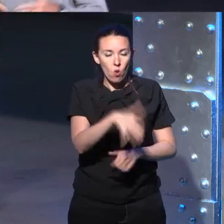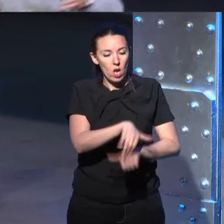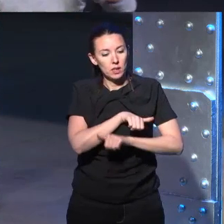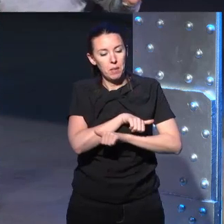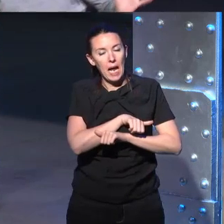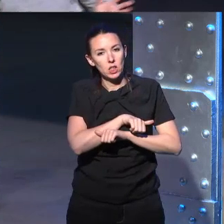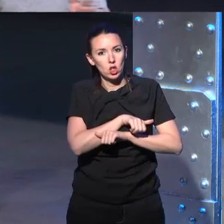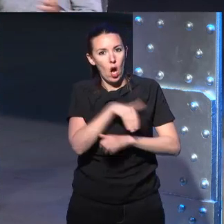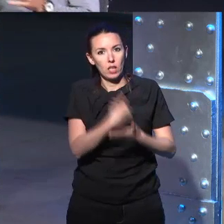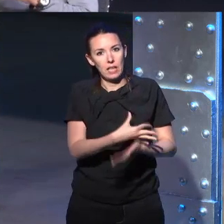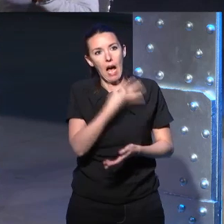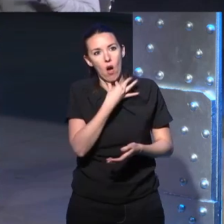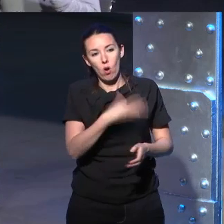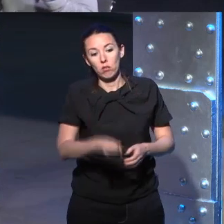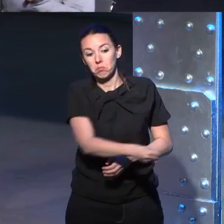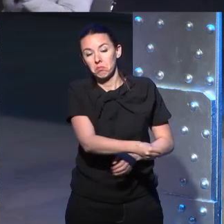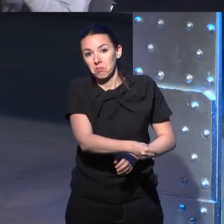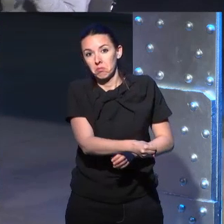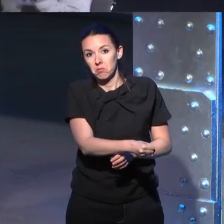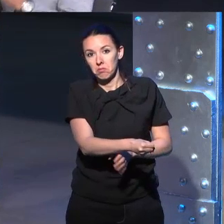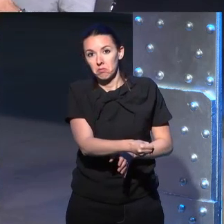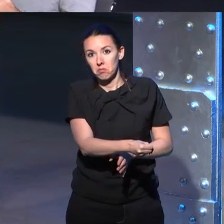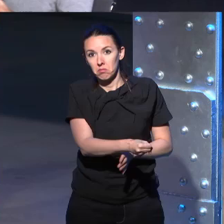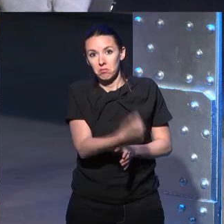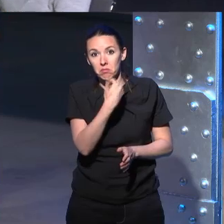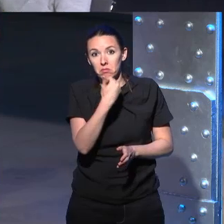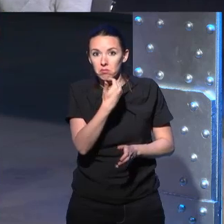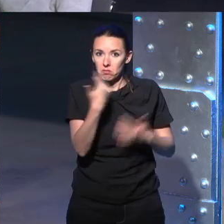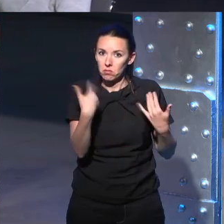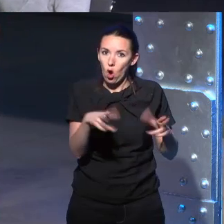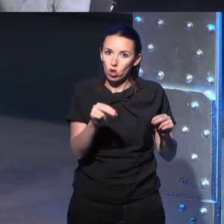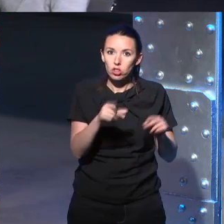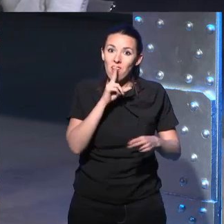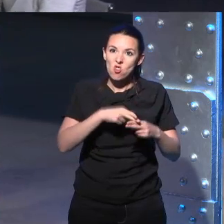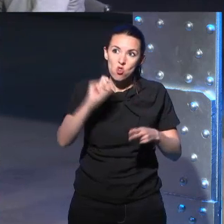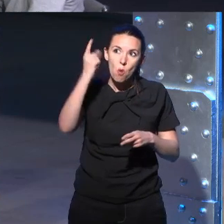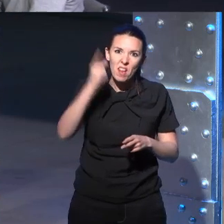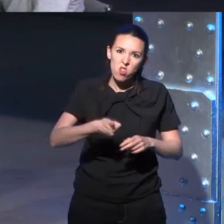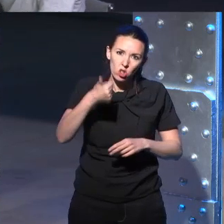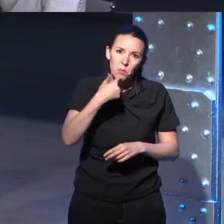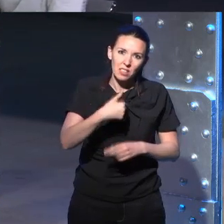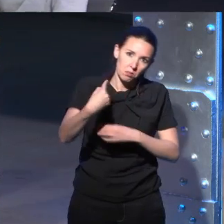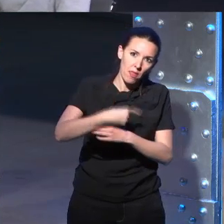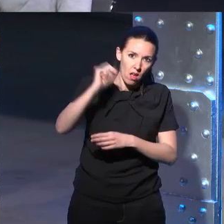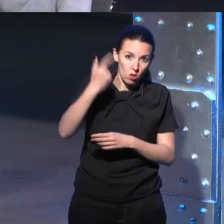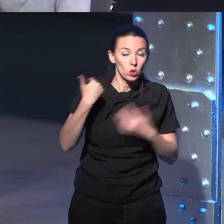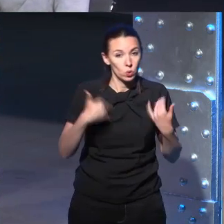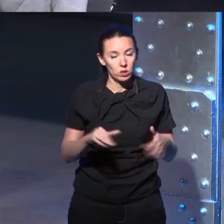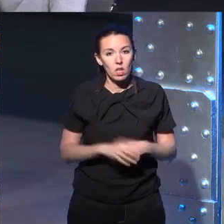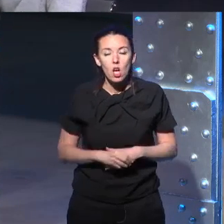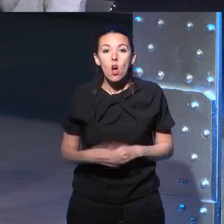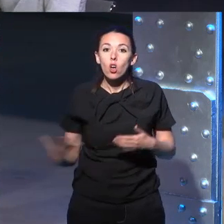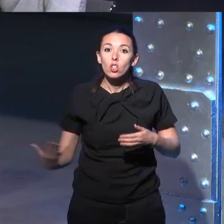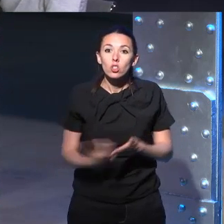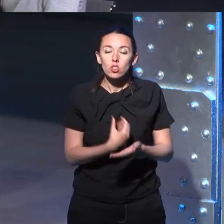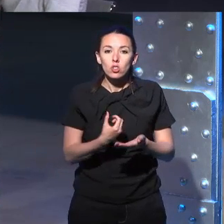a que se ahogara, así sin hacer grandes aspavientos, hostia, en nombre de Dios, además. Sí, es que todas estas historias